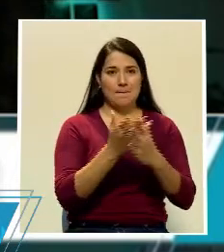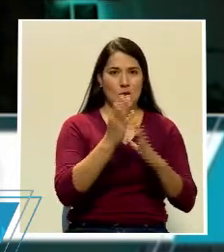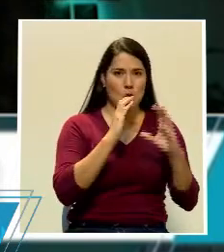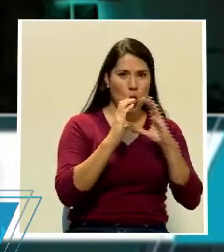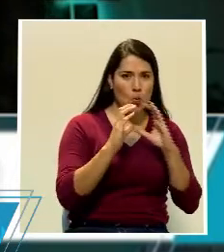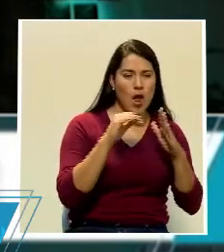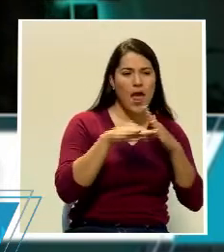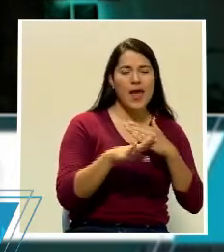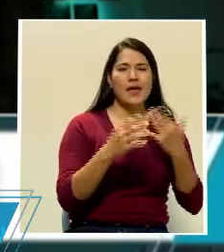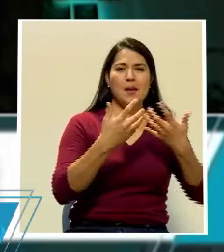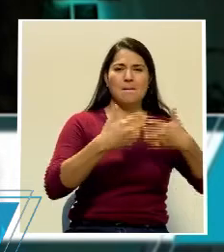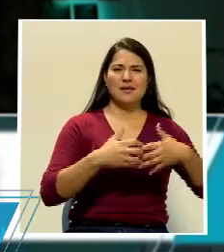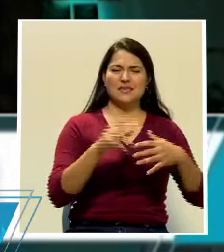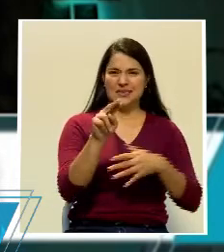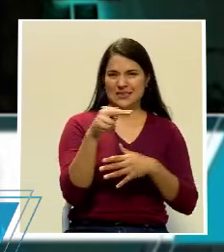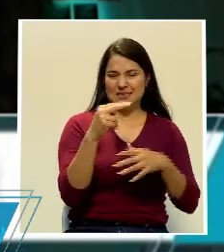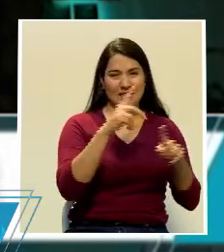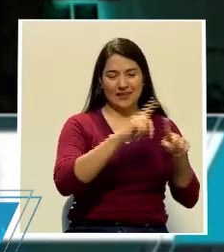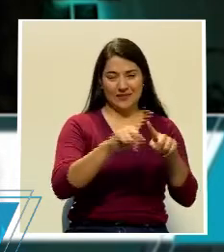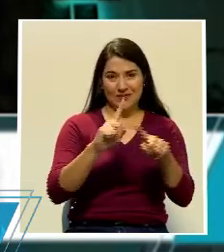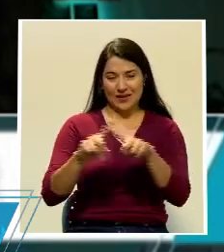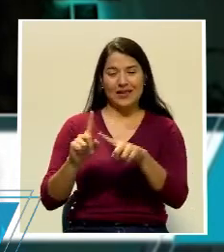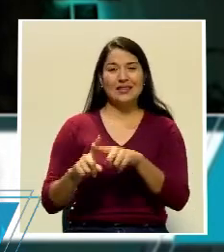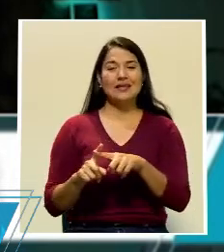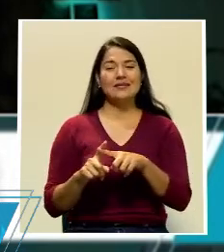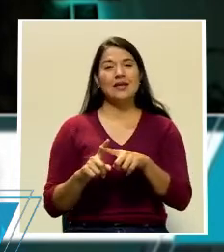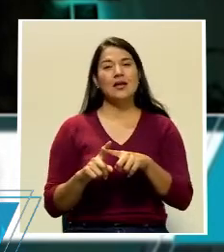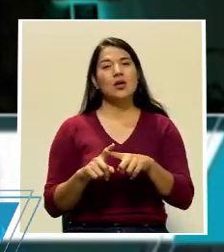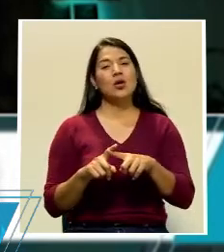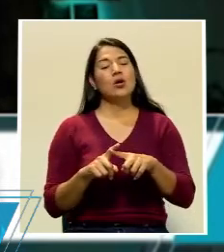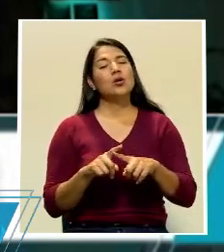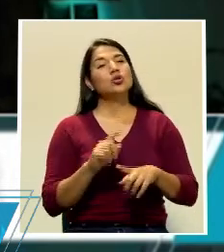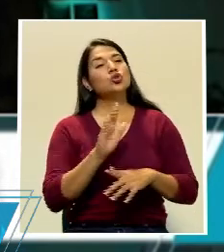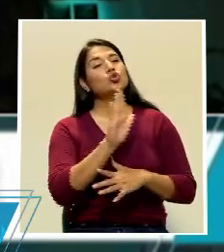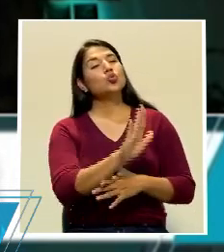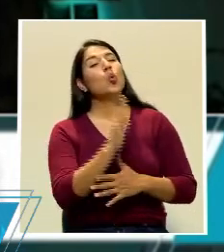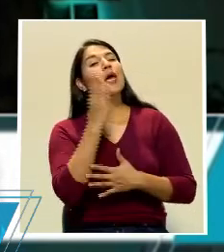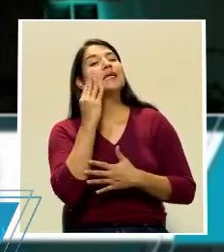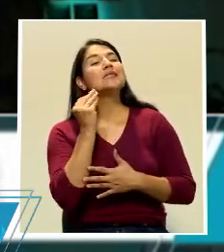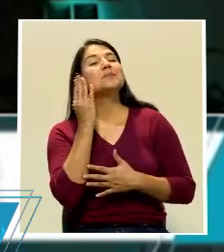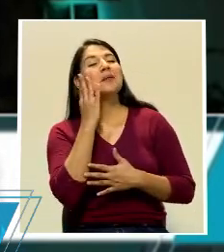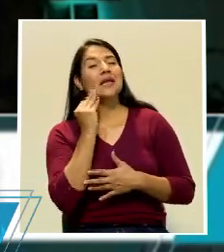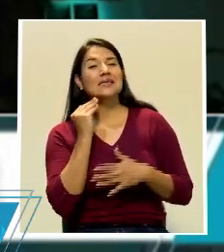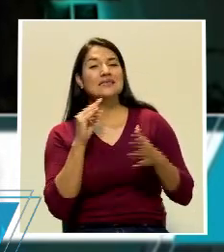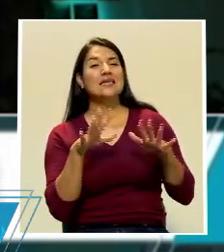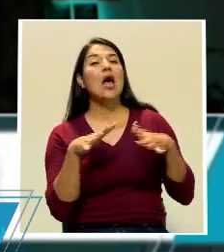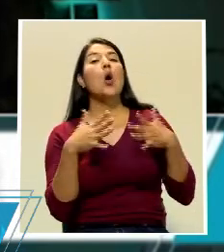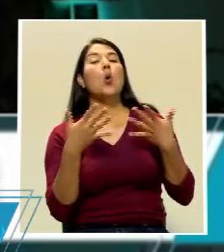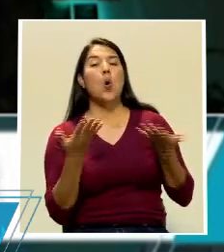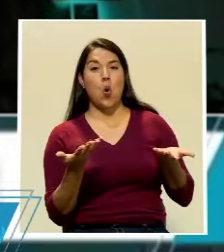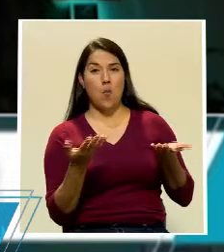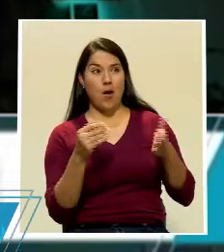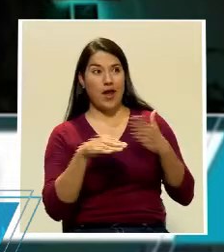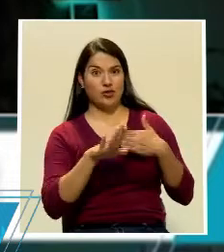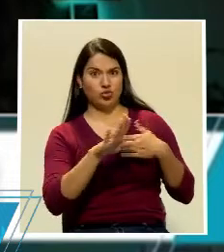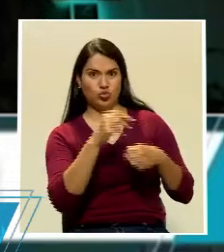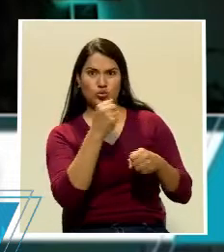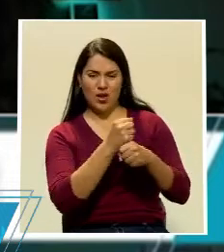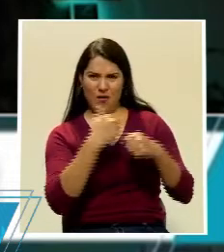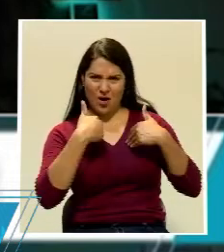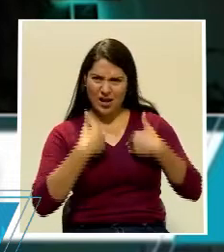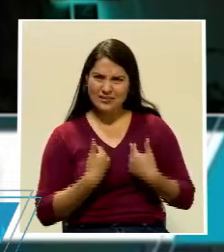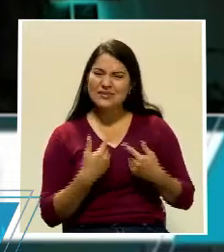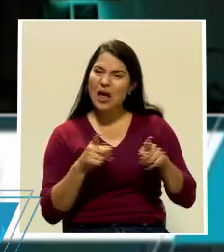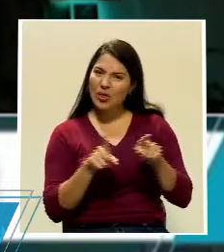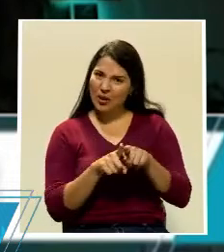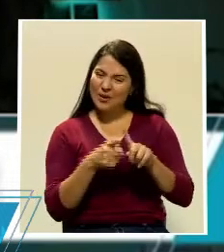en La Nación, en diferentes medios. ¿Cómo vivís la experiencia de un trabajo tan pesado también en lo